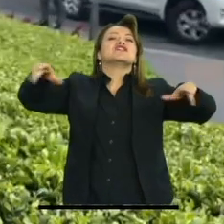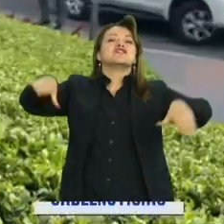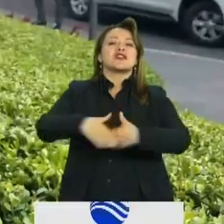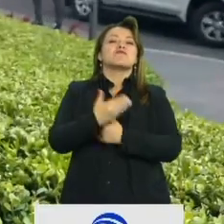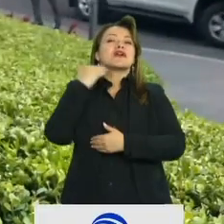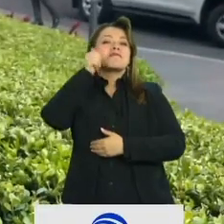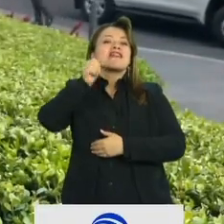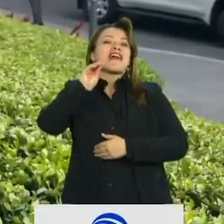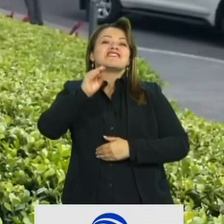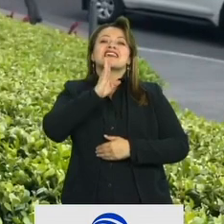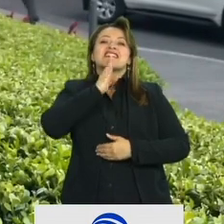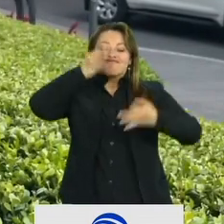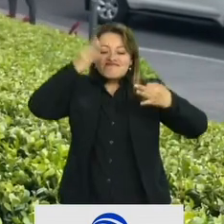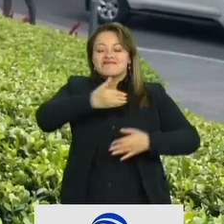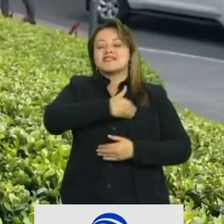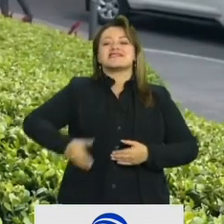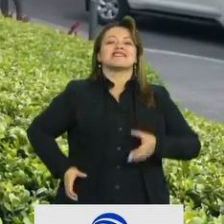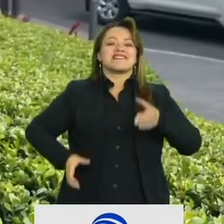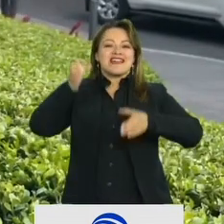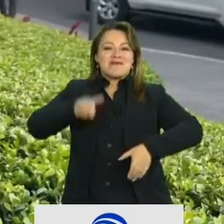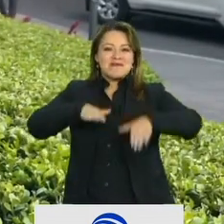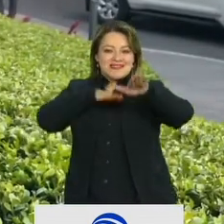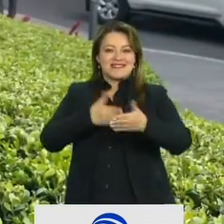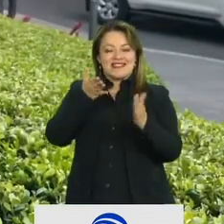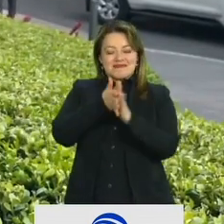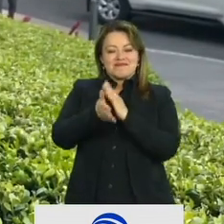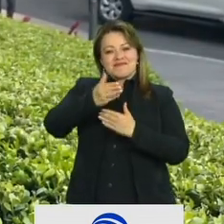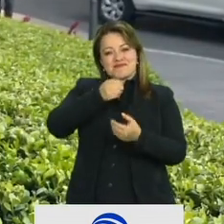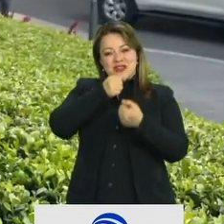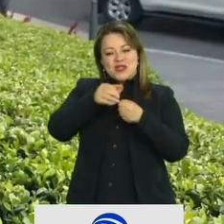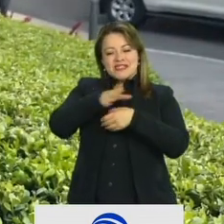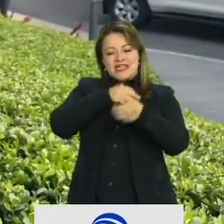República. Esta es toda la información que registro por el momento desde el occidente de Bogotá. Jorge Rodríguez, Cable Noticias.